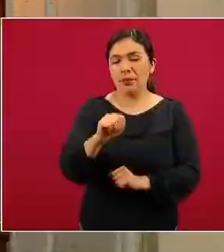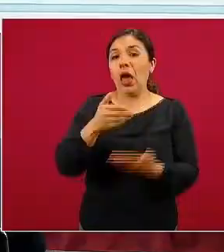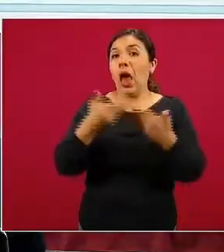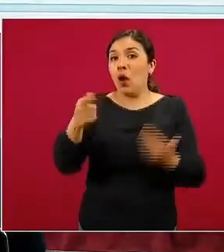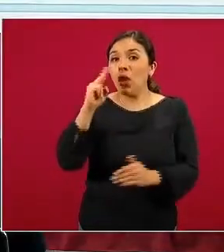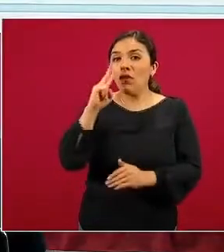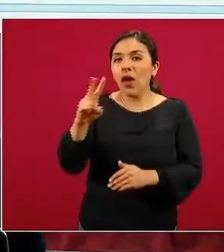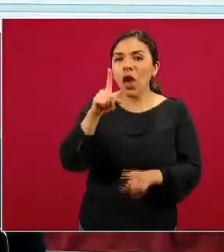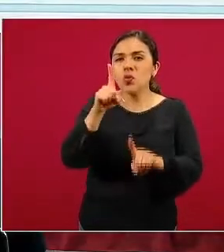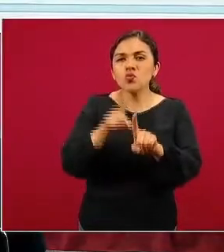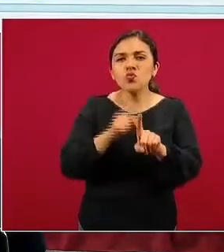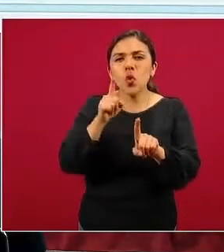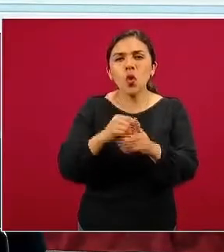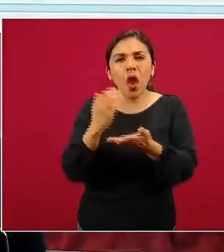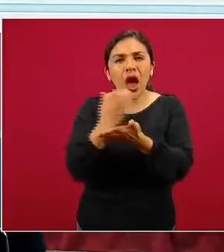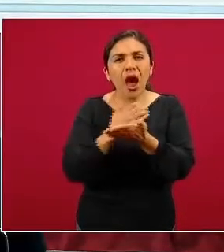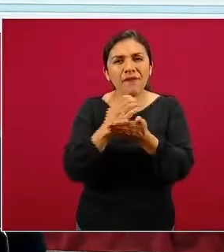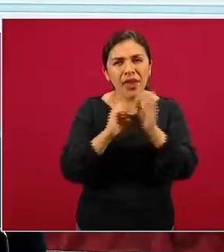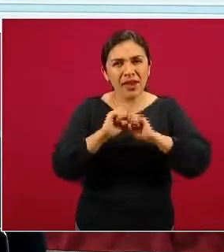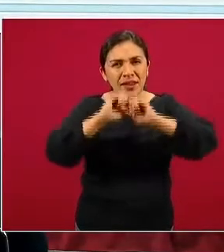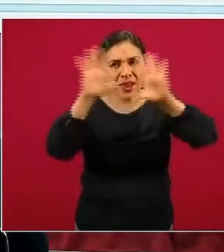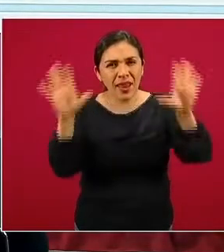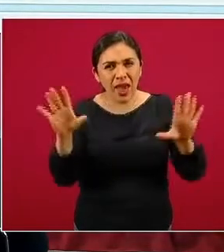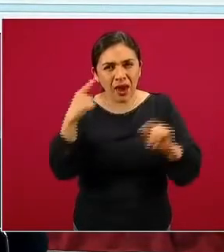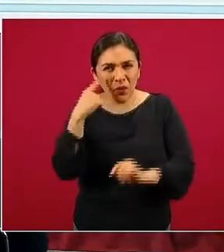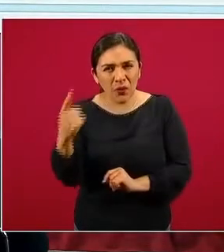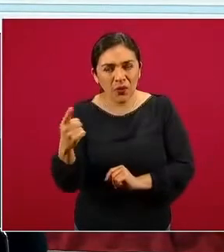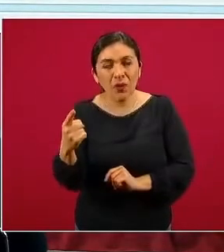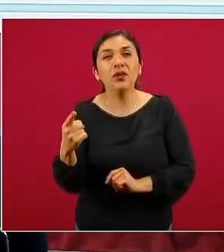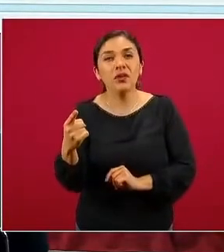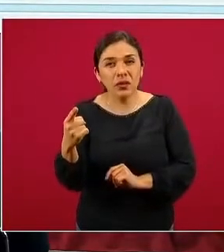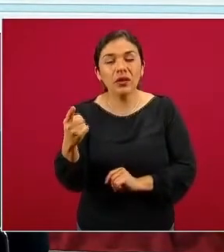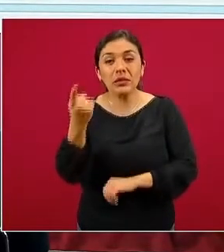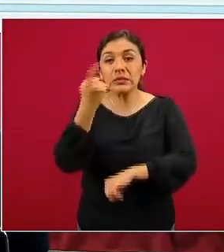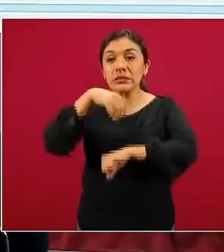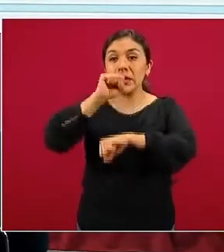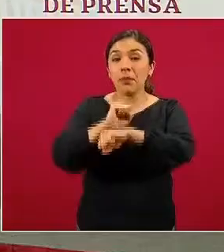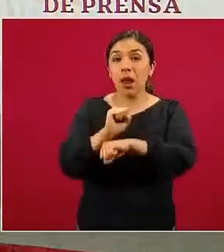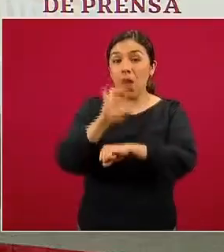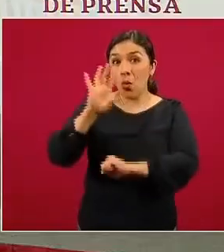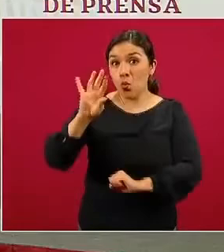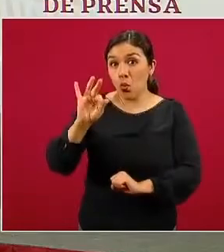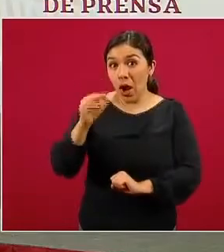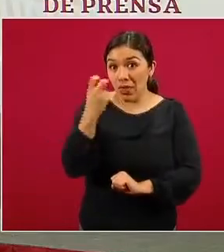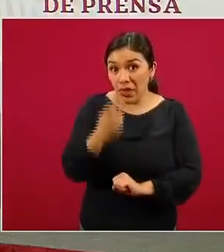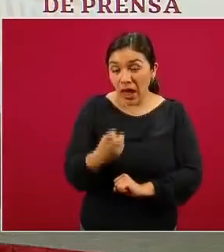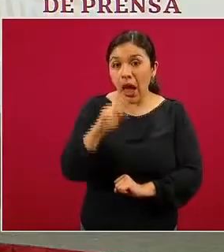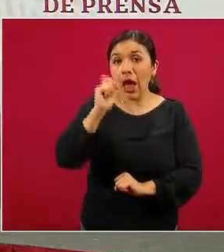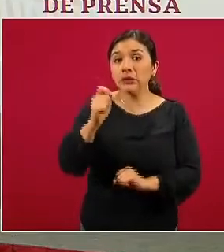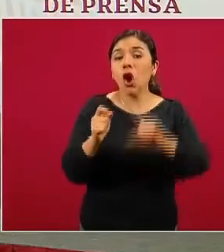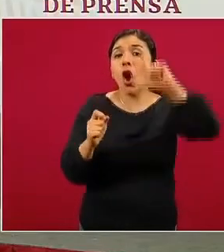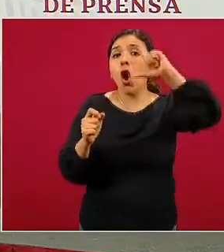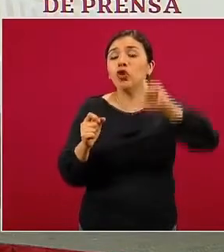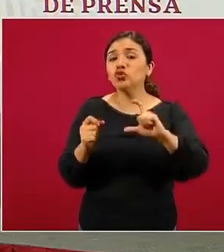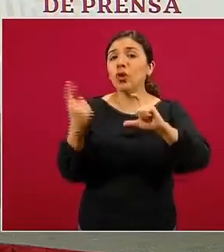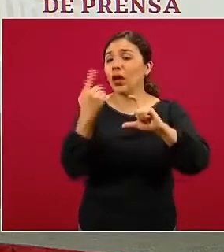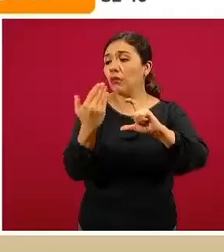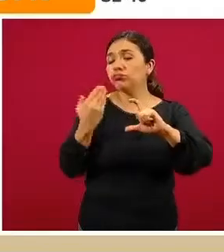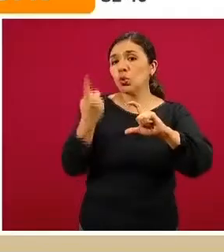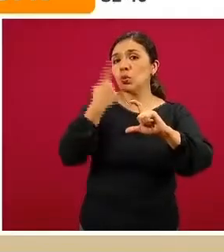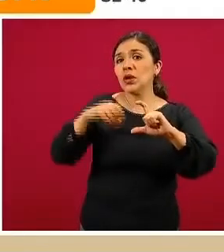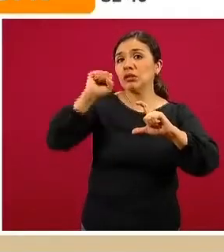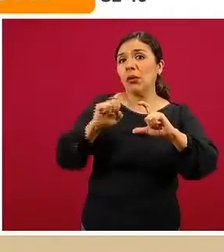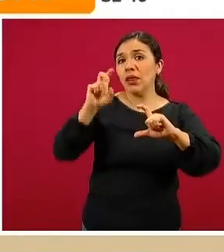vemos las barras de color café claro, el de la semana 40 es menor que el de la semana